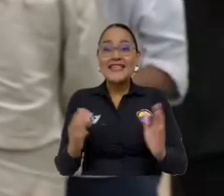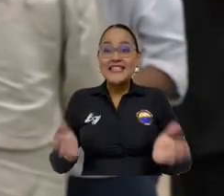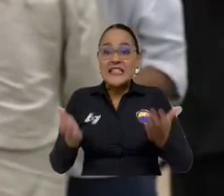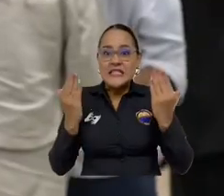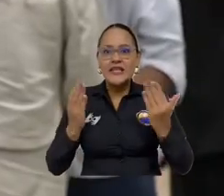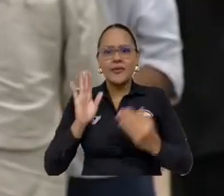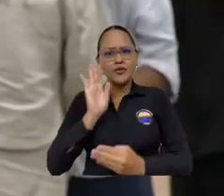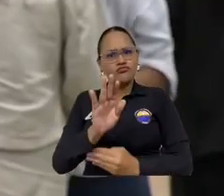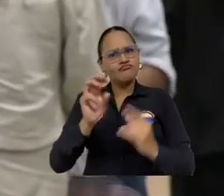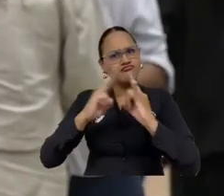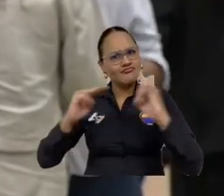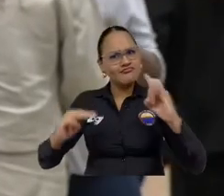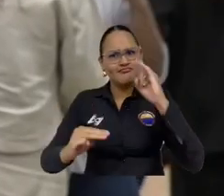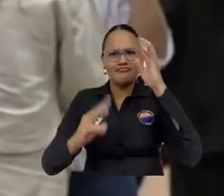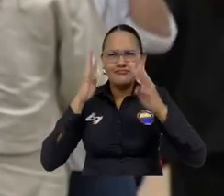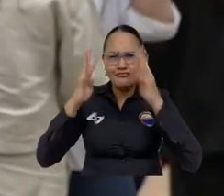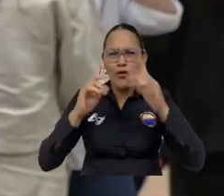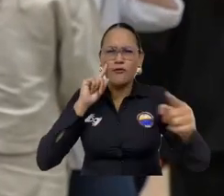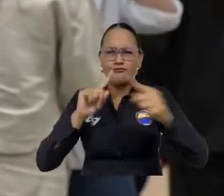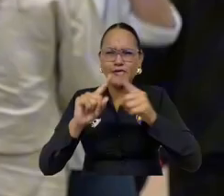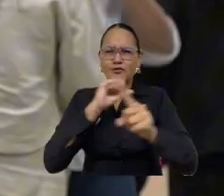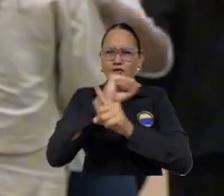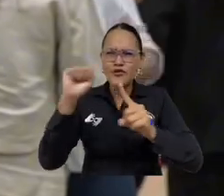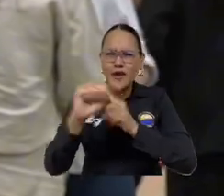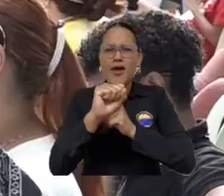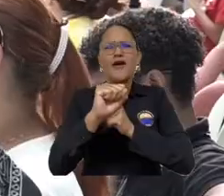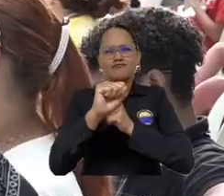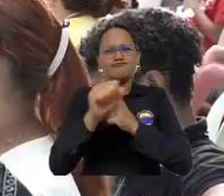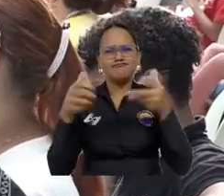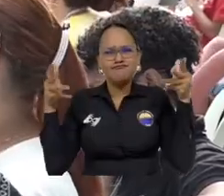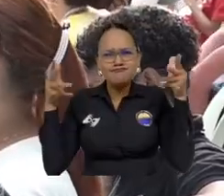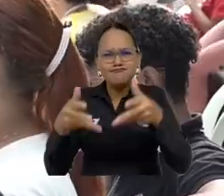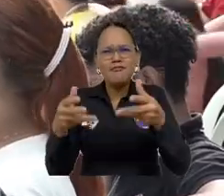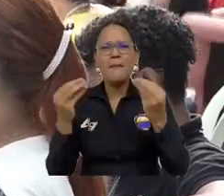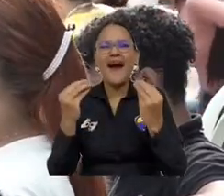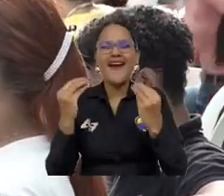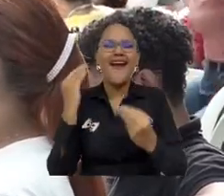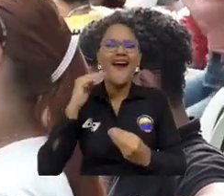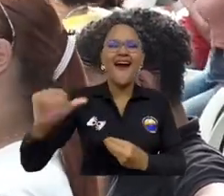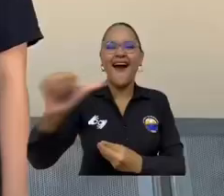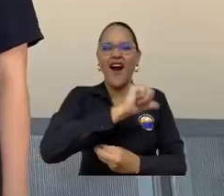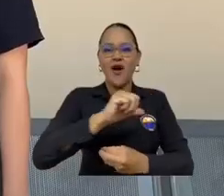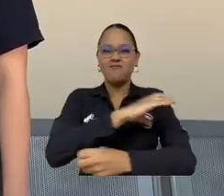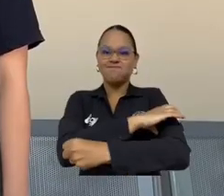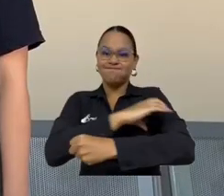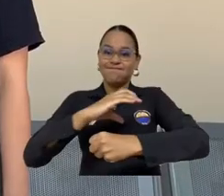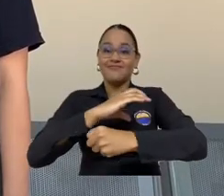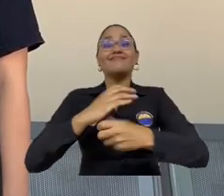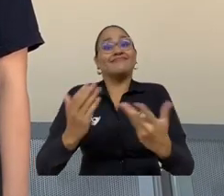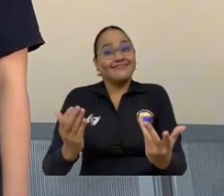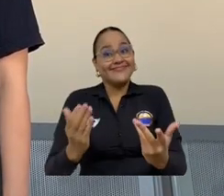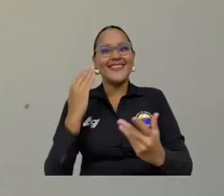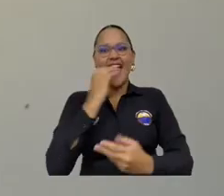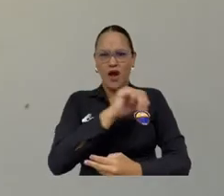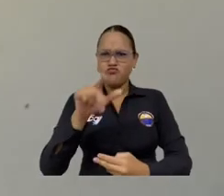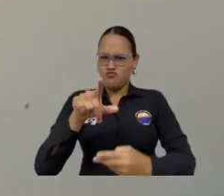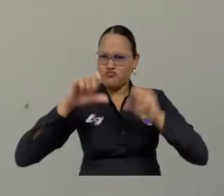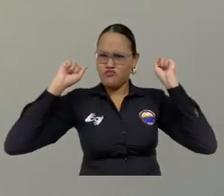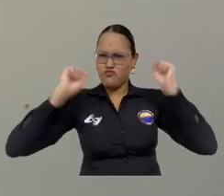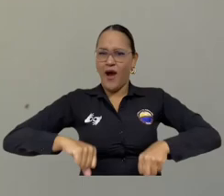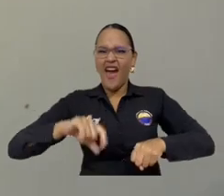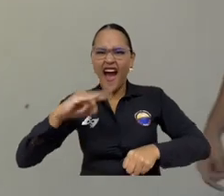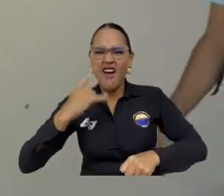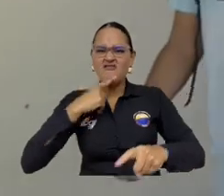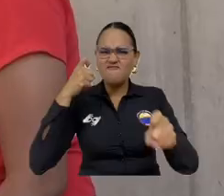Me encanta la iniciativa social que está teniendo la Universidad del Magdalena, que cada día quiere crear ese empoderamiento femenino y decirle a la